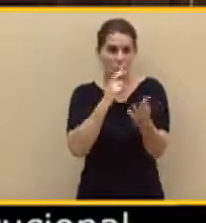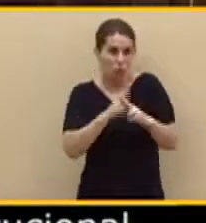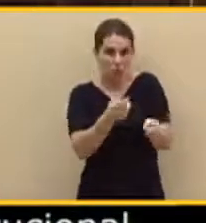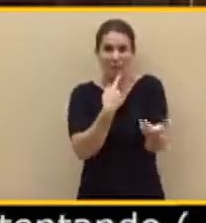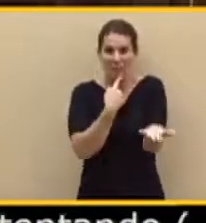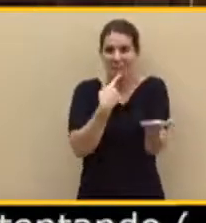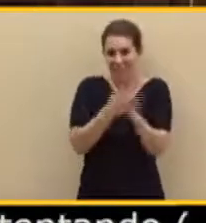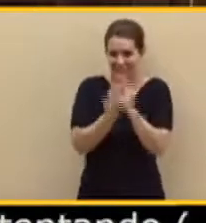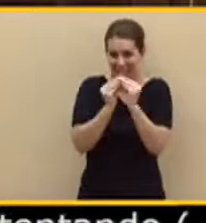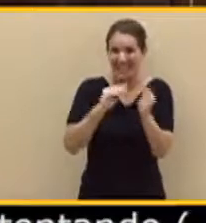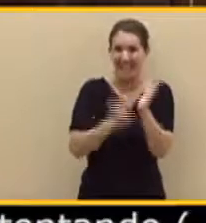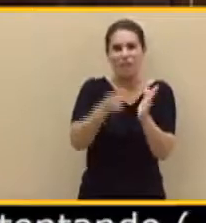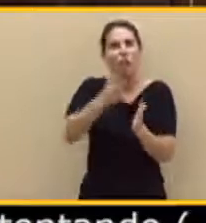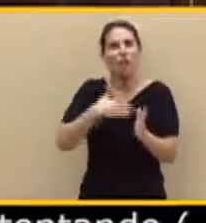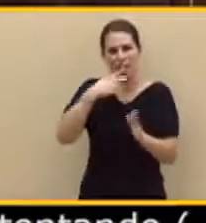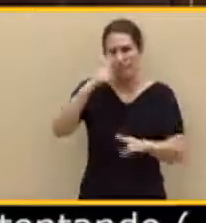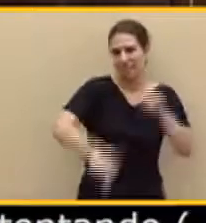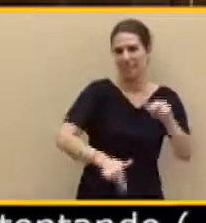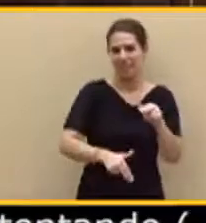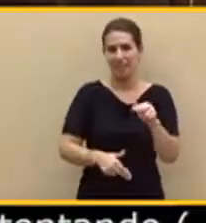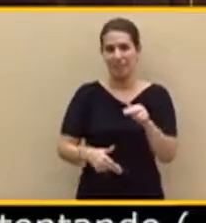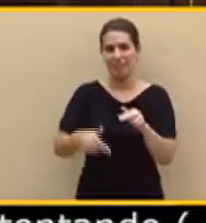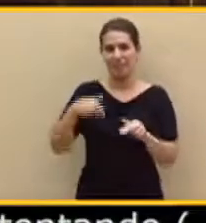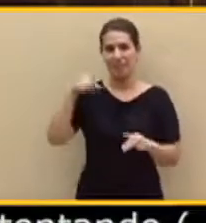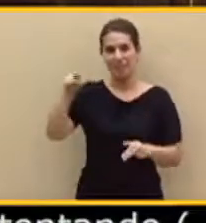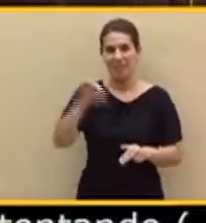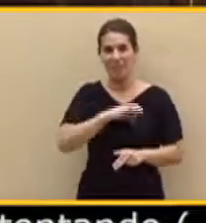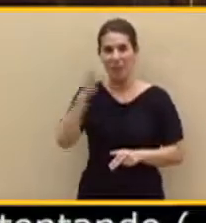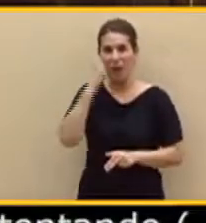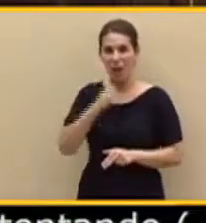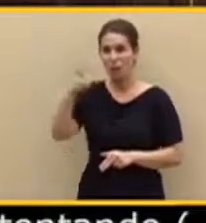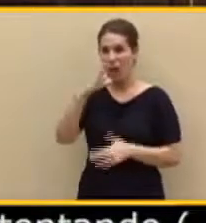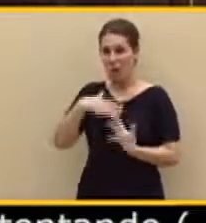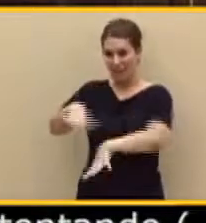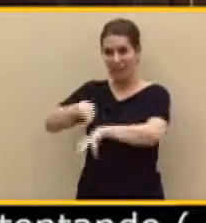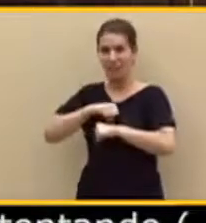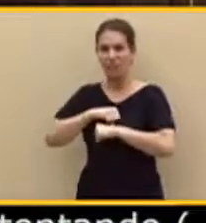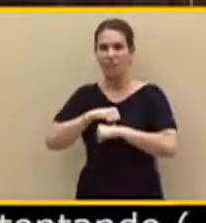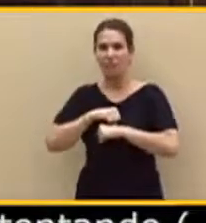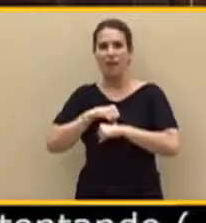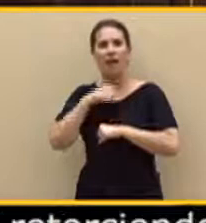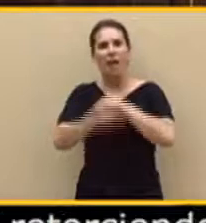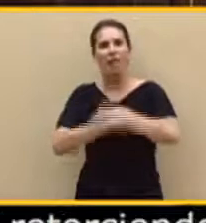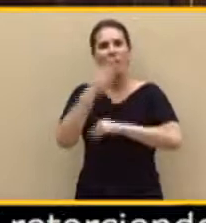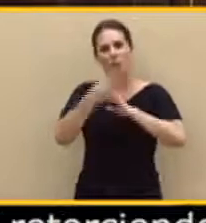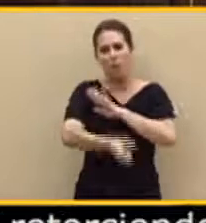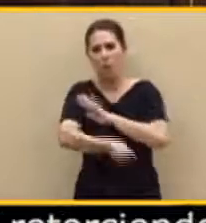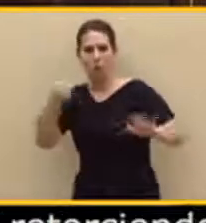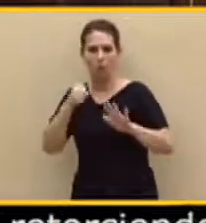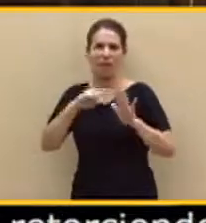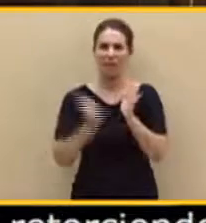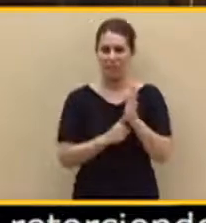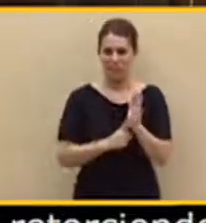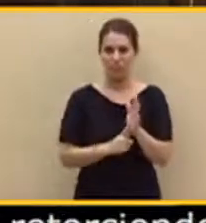que usted encabeza, señor Rajoy, está retorciendo la Constitución española para impedir la acción del Poder Legislativo. Miren, el